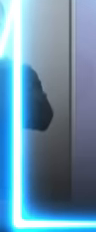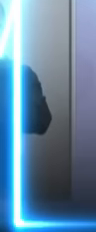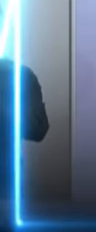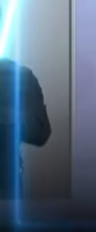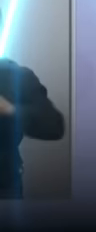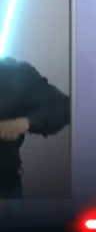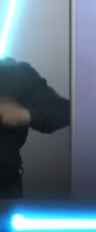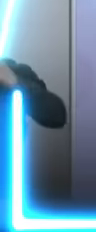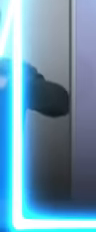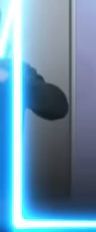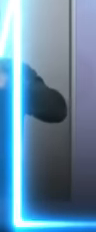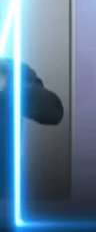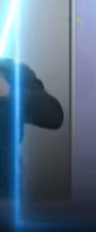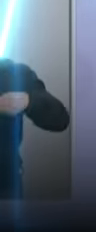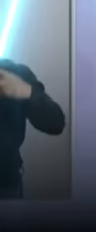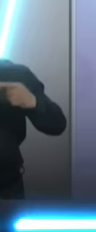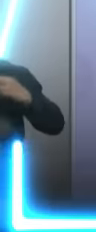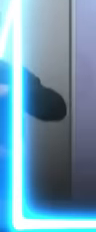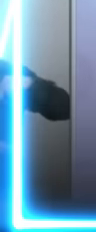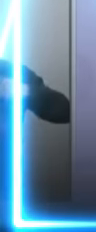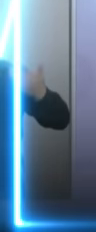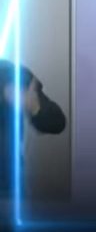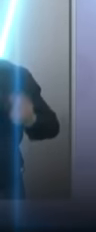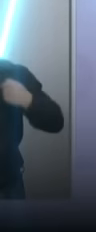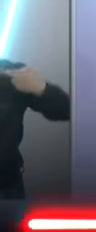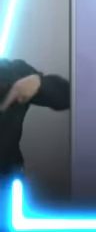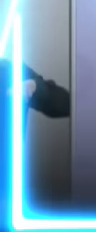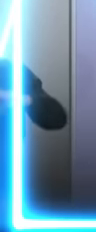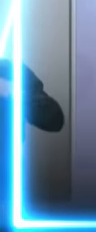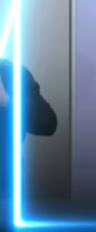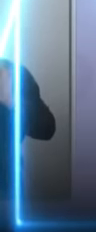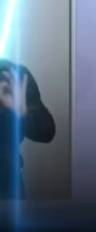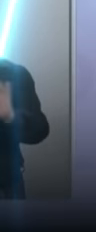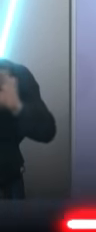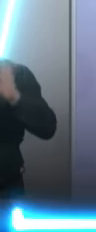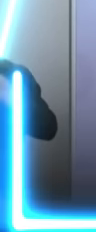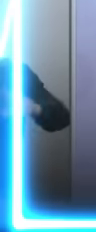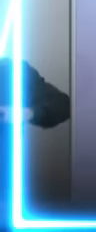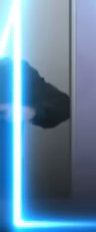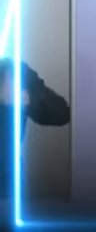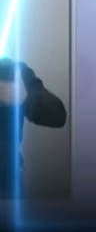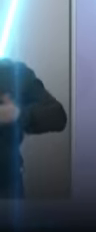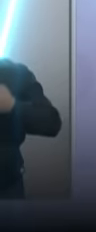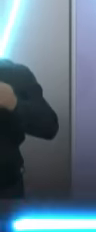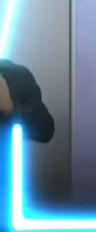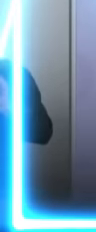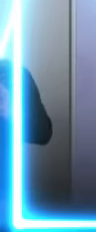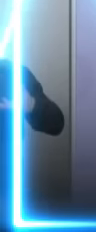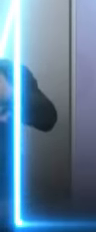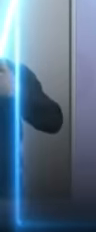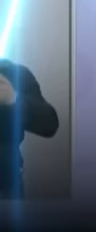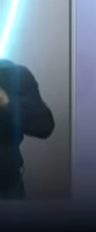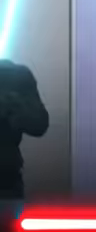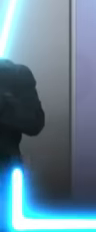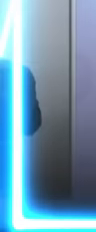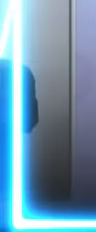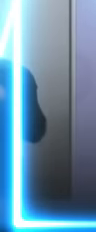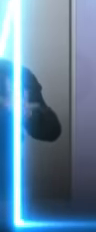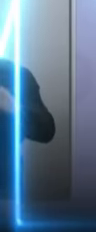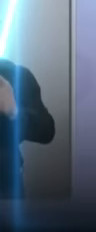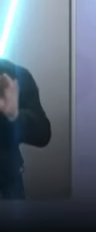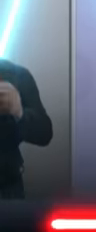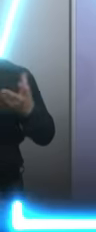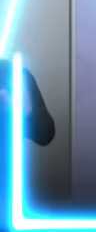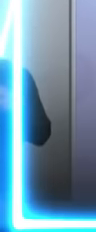discriminación. Y por el otro, un cambio que representa la coordinación con un plan de gobierno construido y elaborado por el pueblo y para el pueblo, en donde se promueve